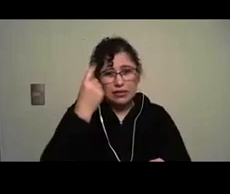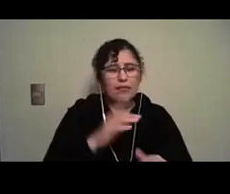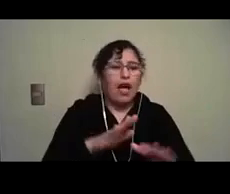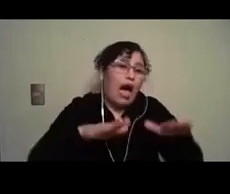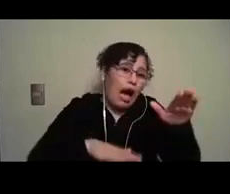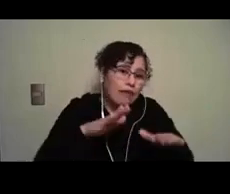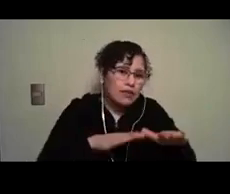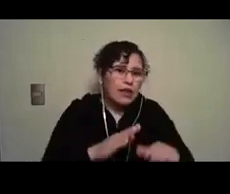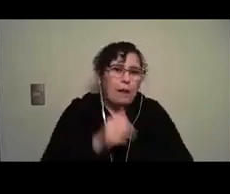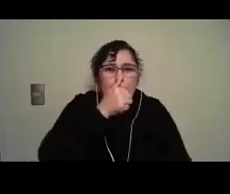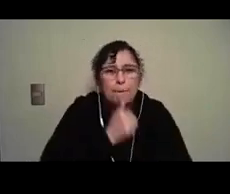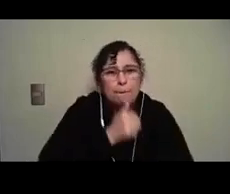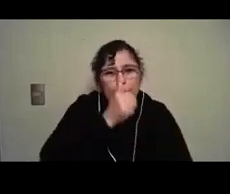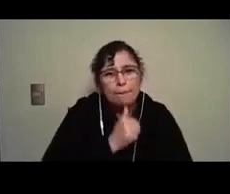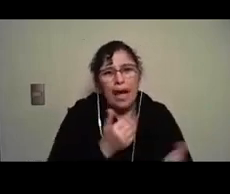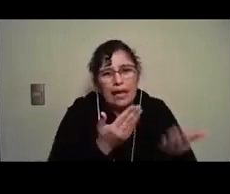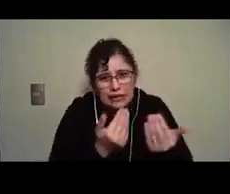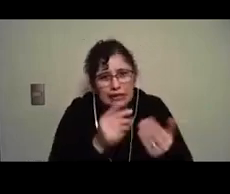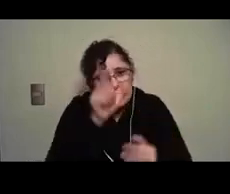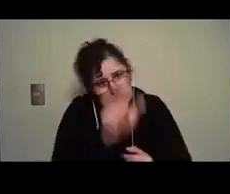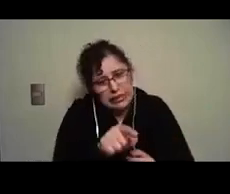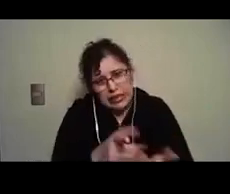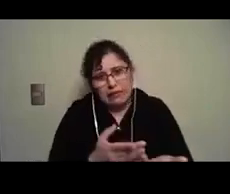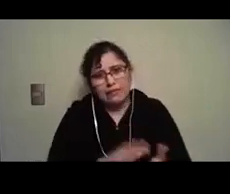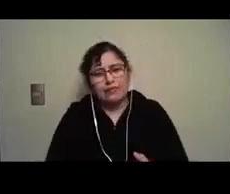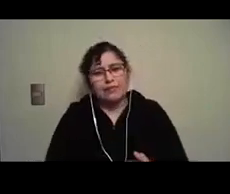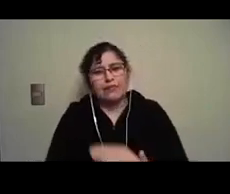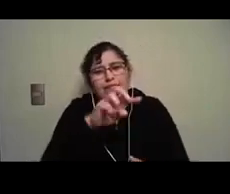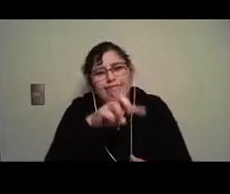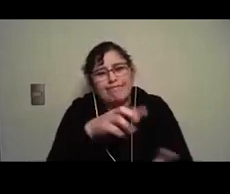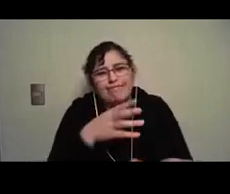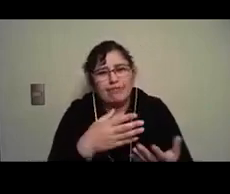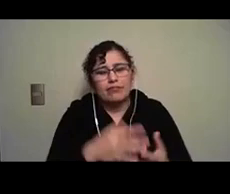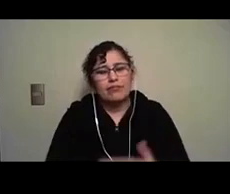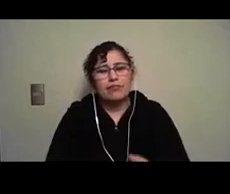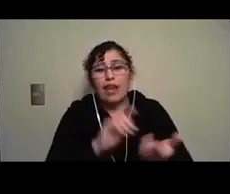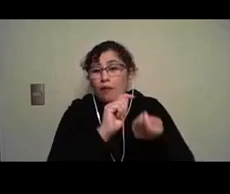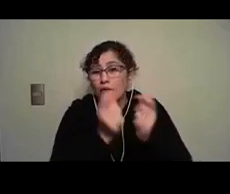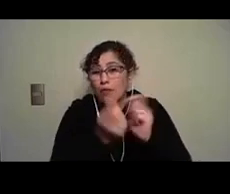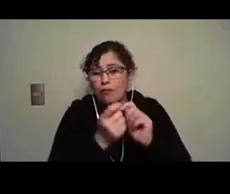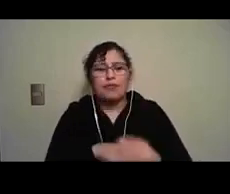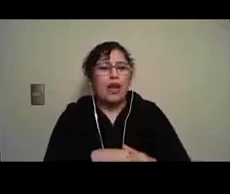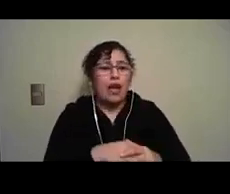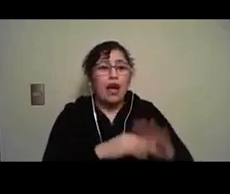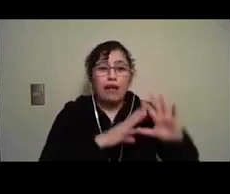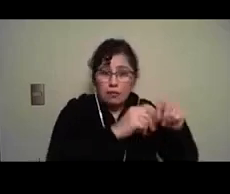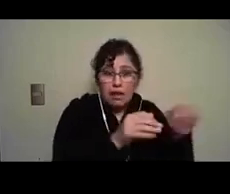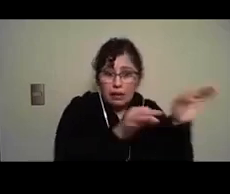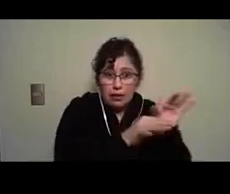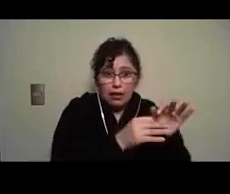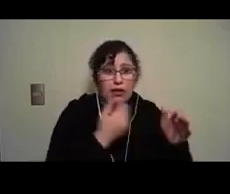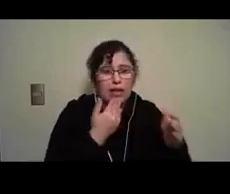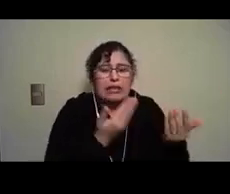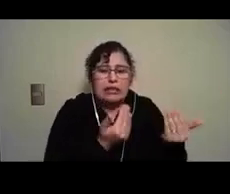tiempo, ¿ya? Y explicarles también que hay que ir antecediéndose en algunas cosas. Es normal que